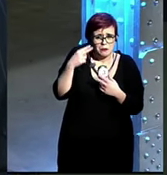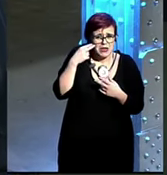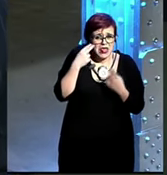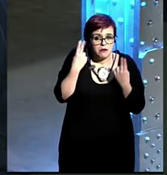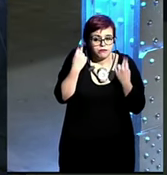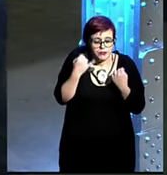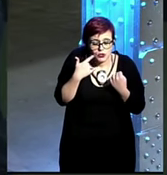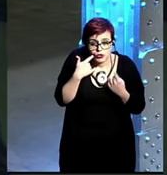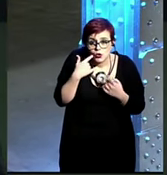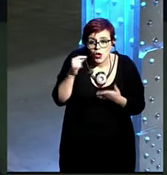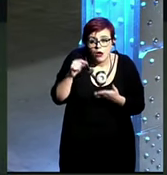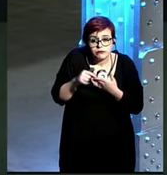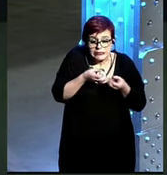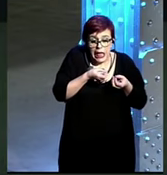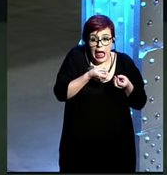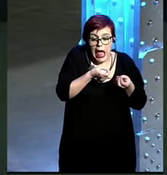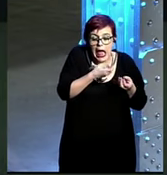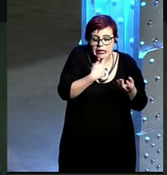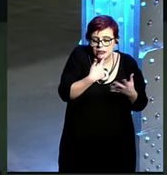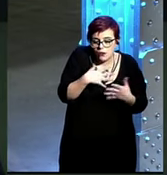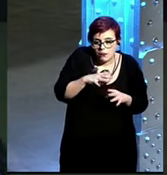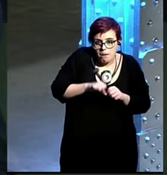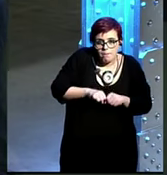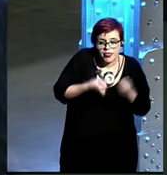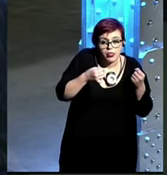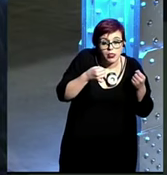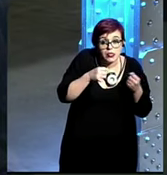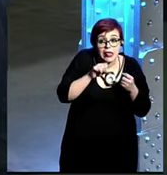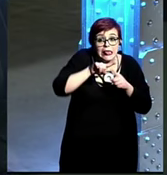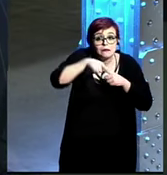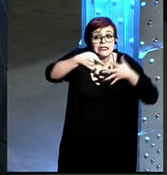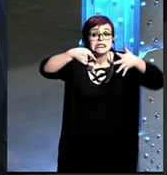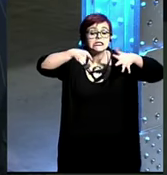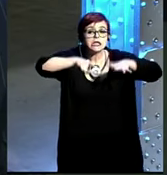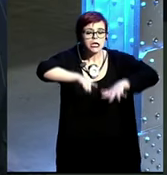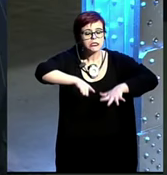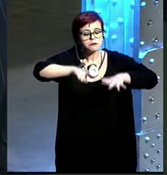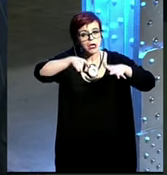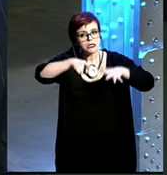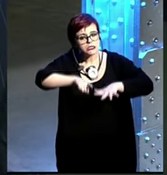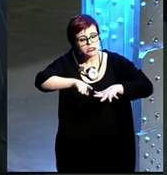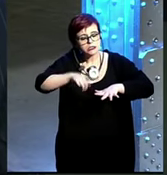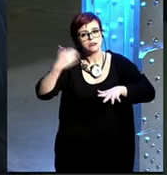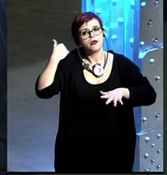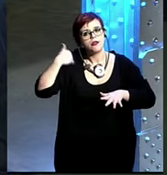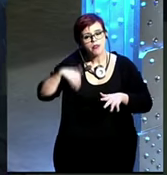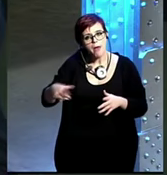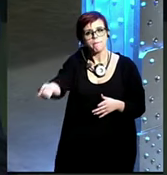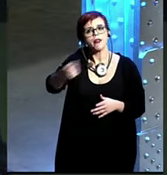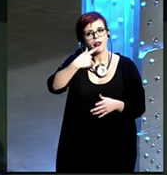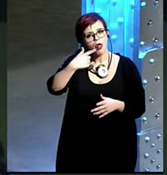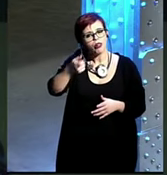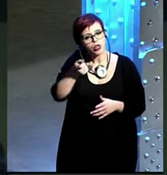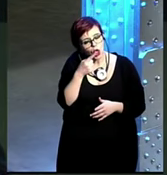se descomponía por momentos. Y 6 meses más tarde, que no es demasiado tiempo, después de haber tomado cierta